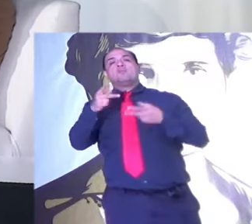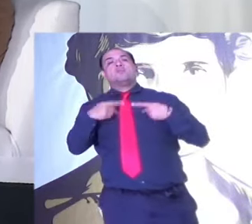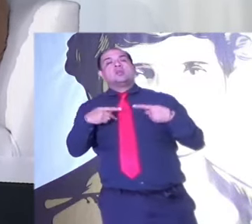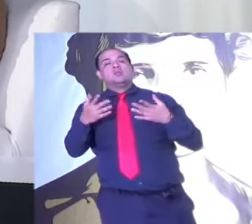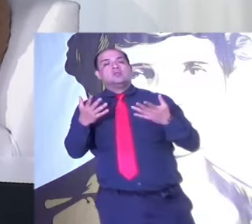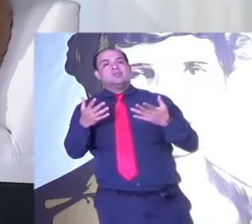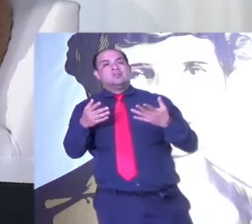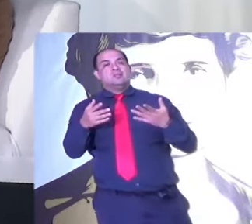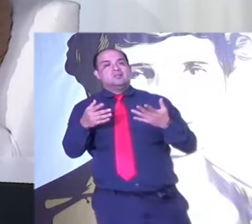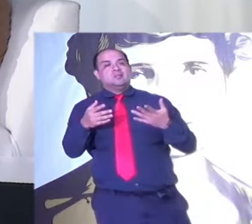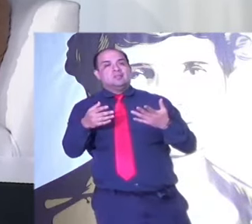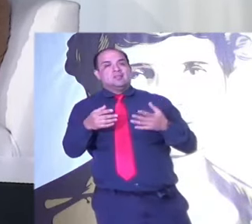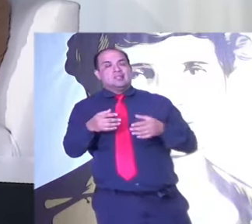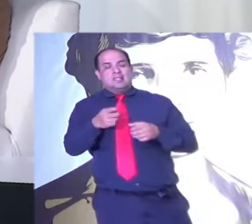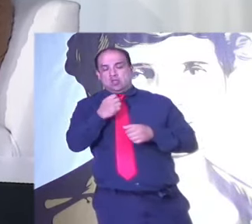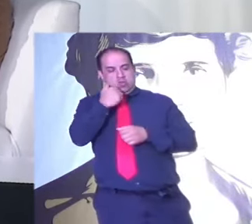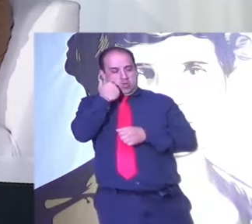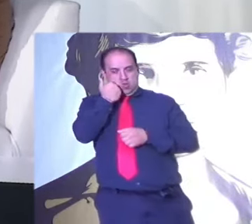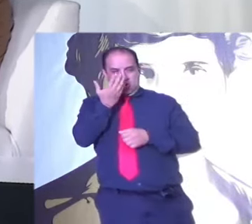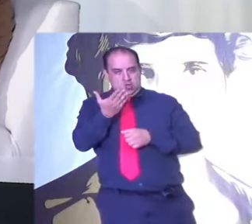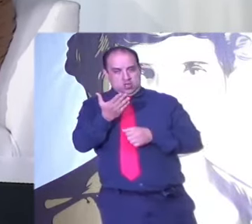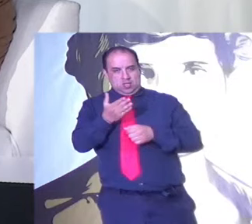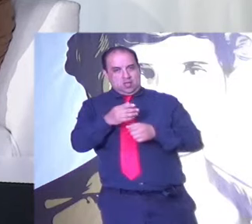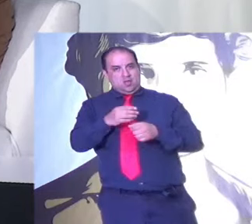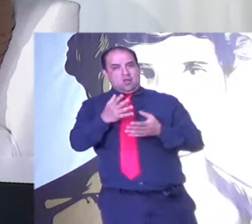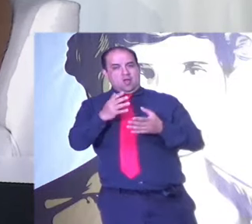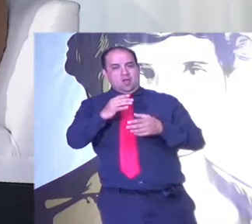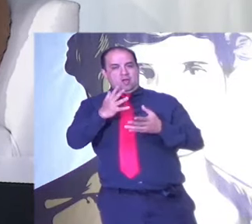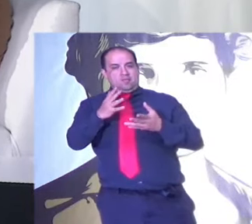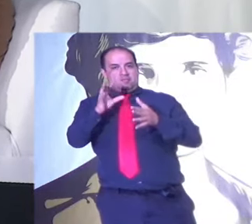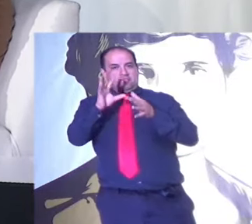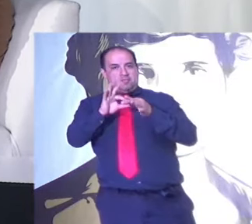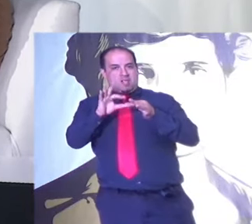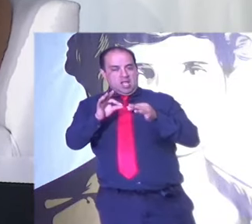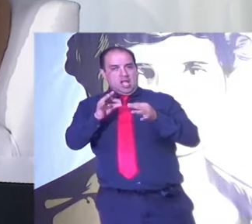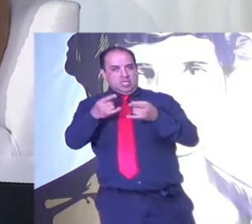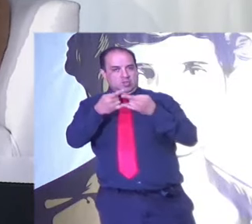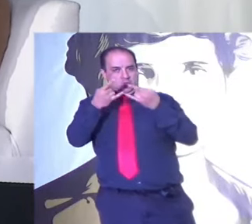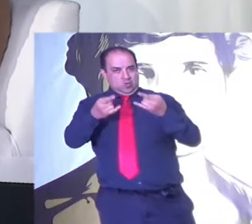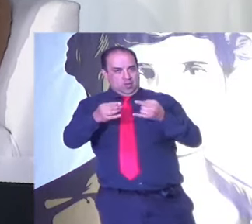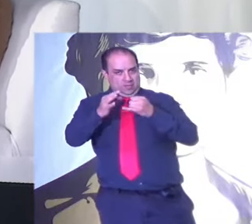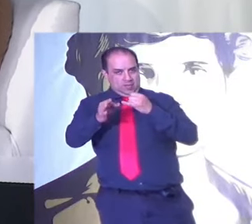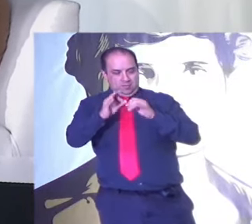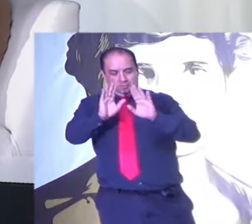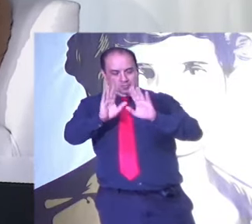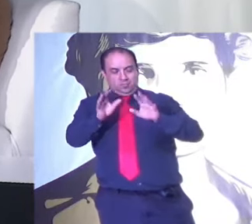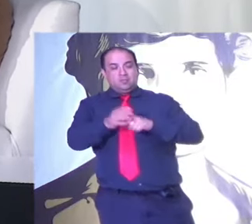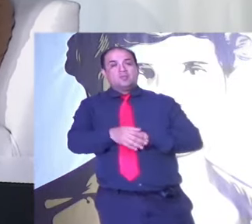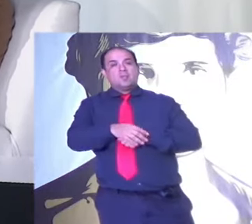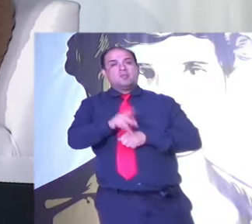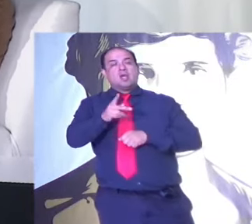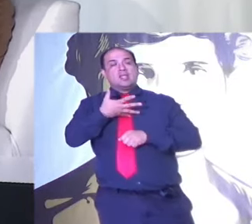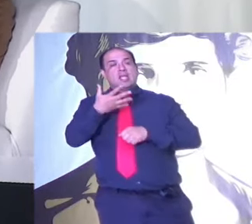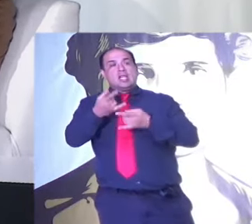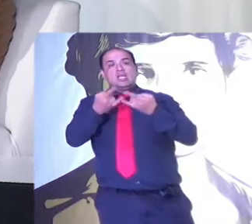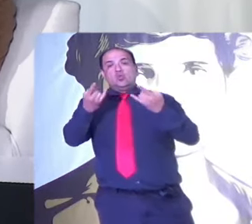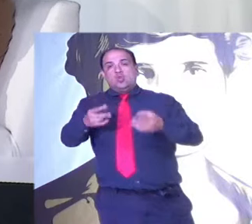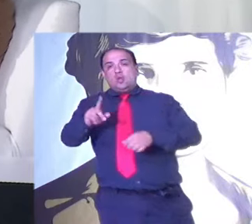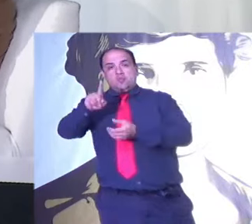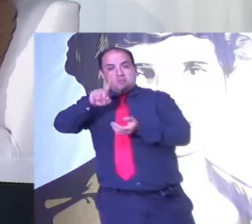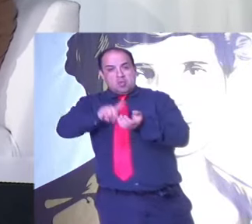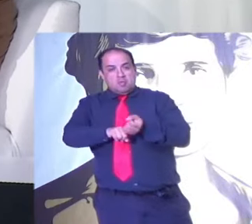una se ha forjado, no quiero arruinar el remate del cuento, pero tiene una realidad propia, es un personaje muy triste, ¿no?